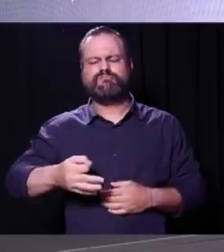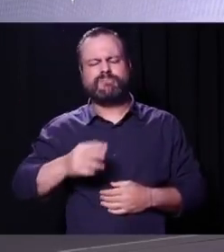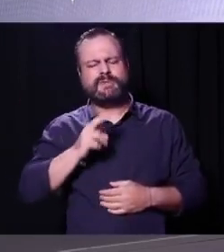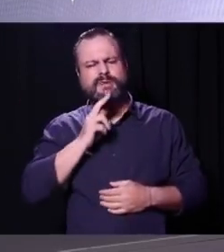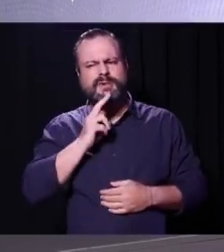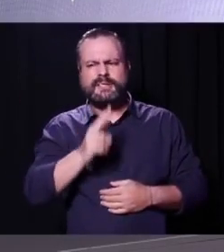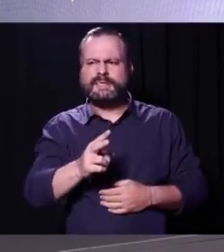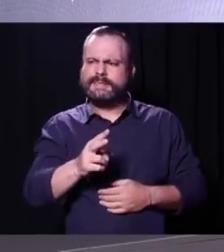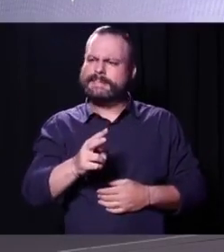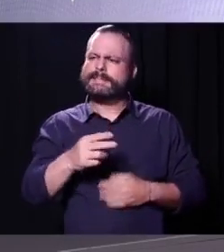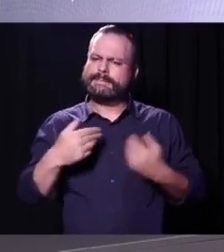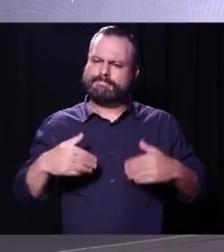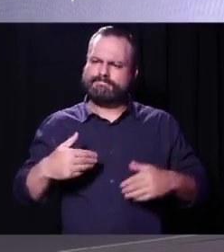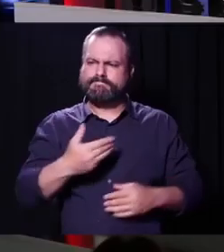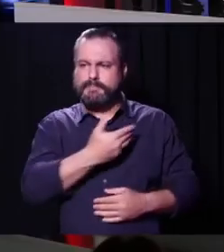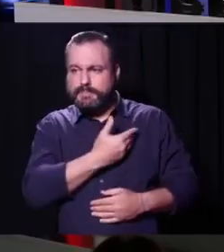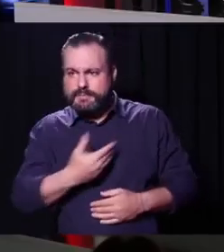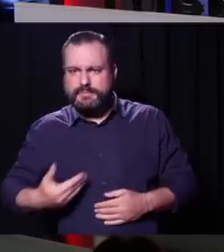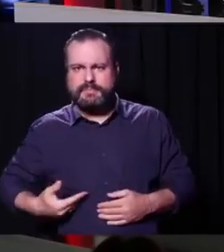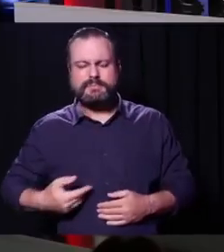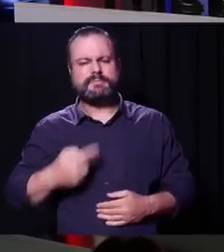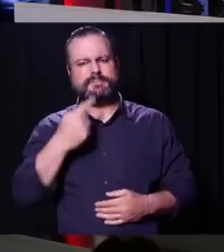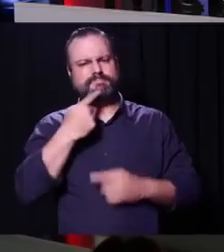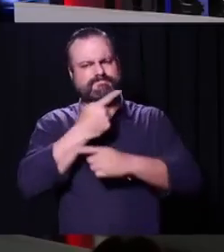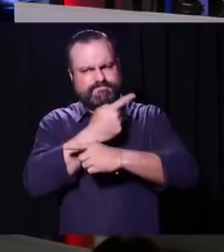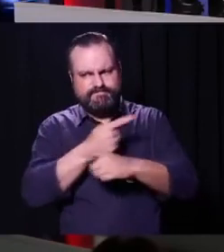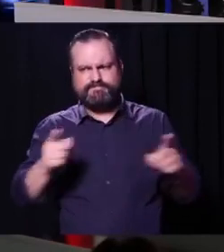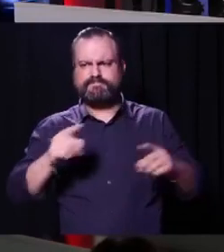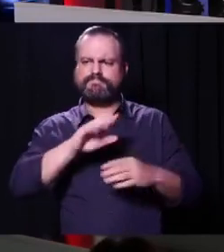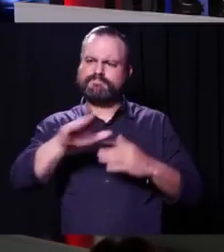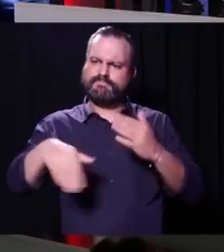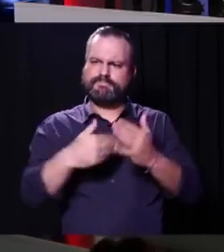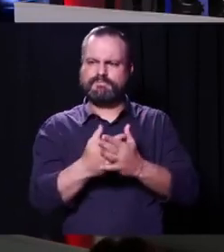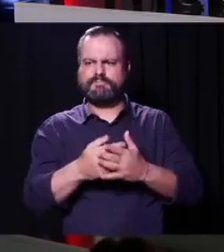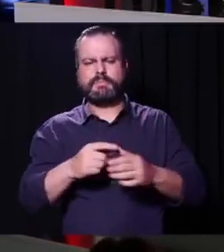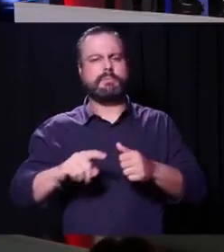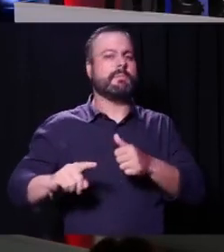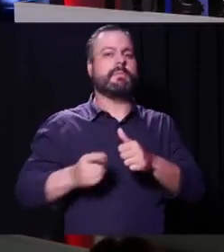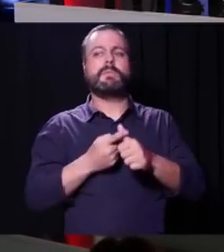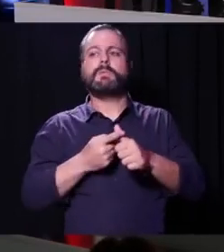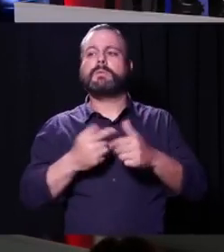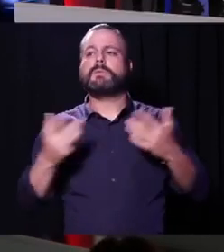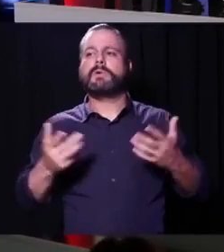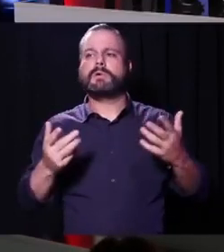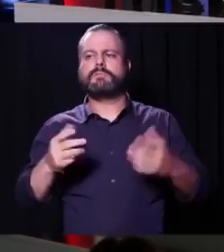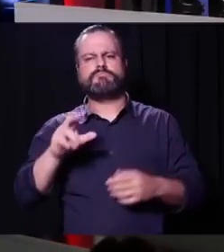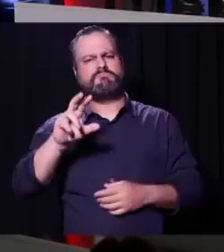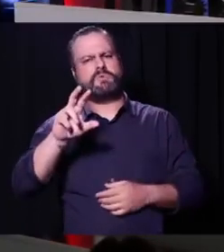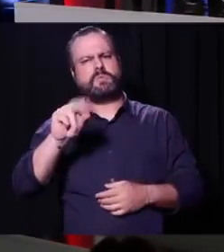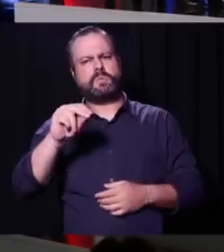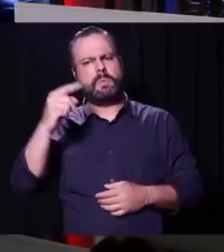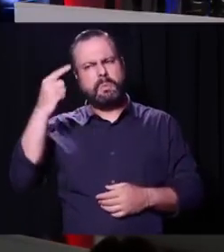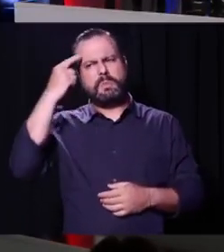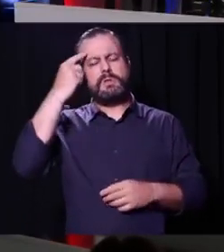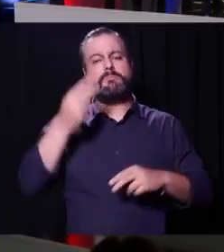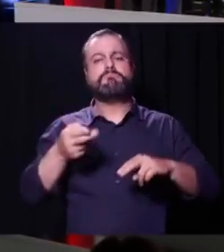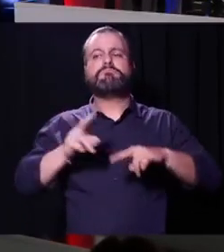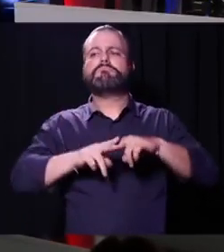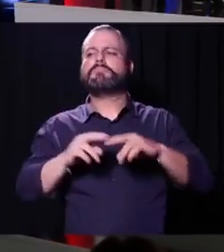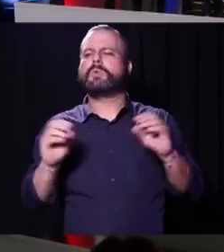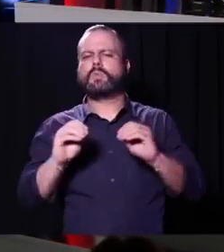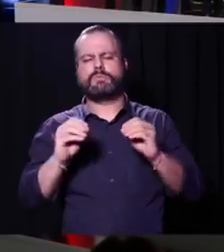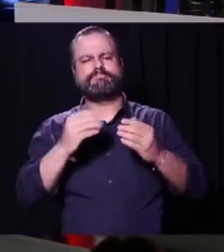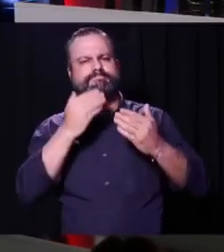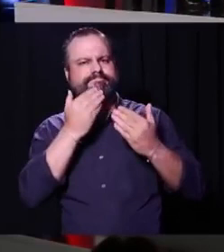llegar a ser presidente, y todo lo que se indica es que voy a llegar a ser presidente yo primero, no pienso aumentar el impuesto. Muchas gracias.